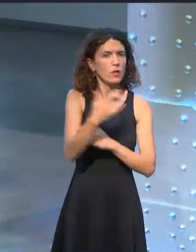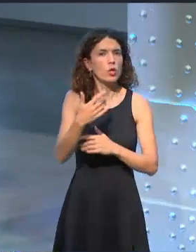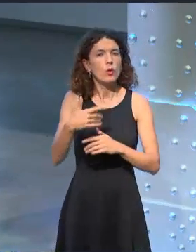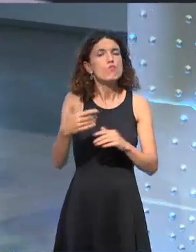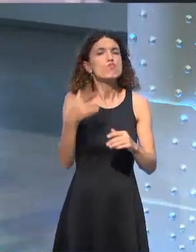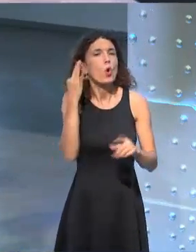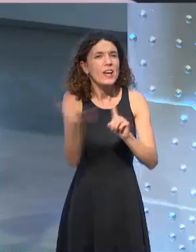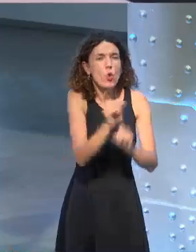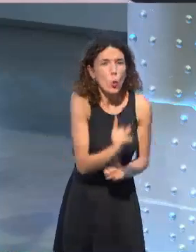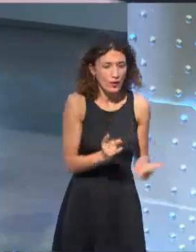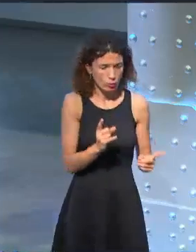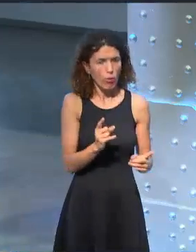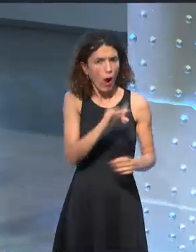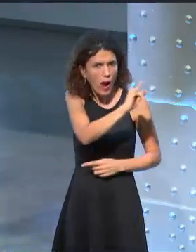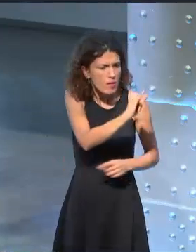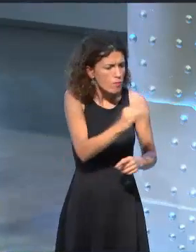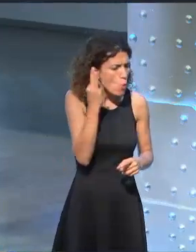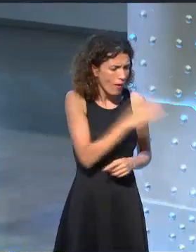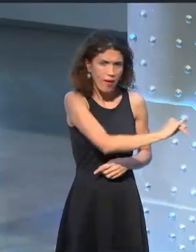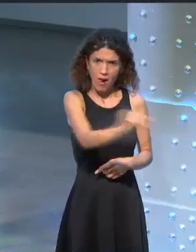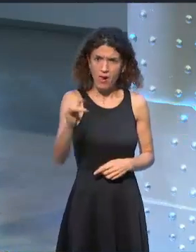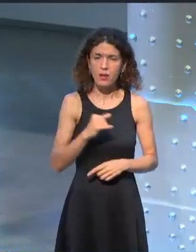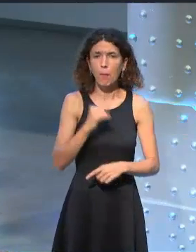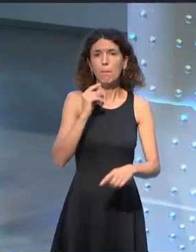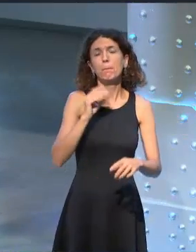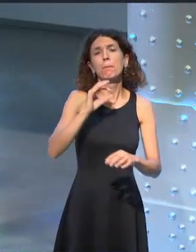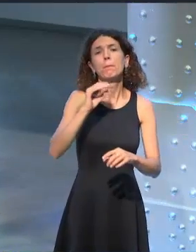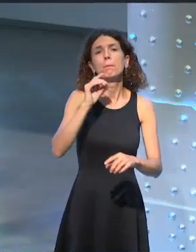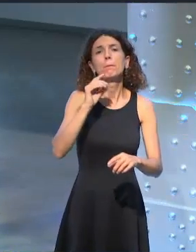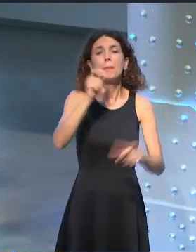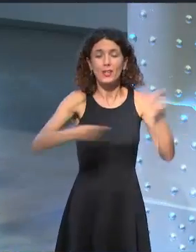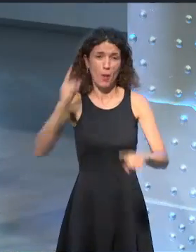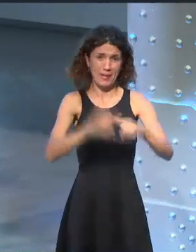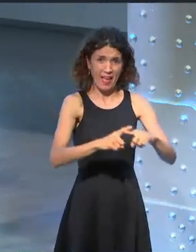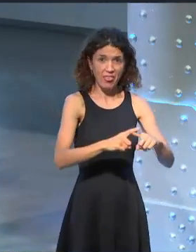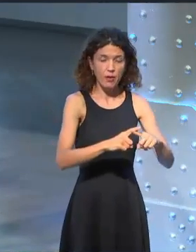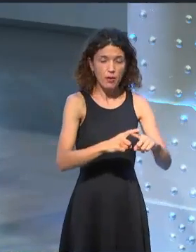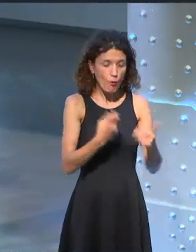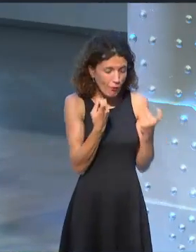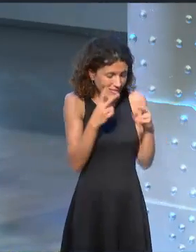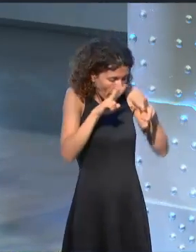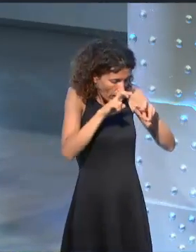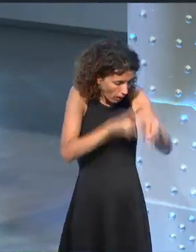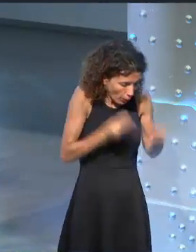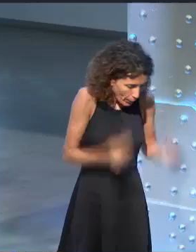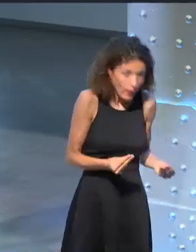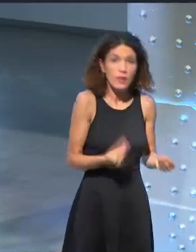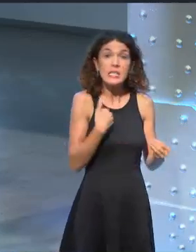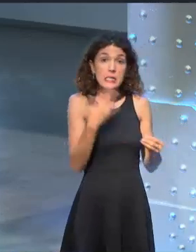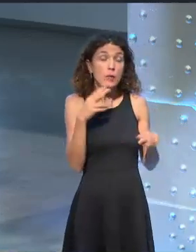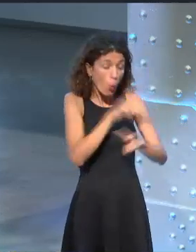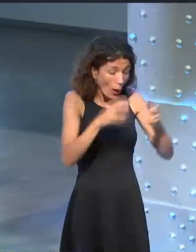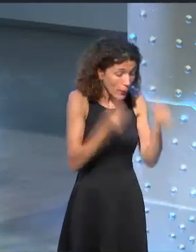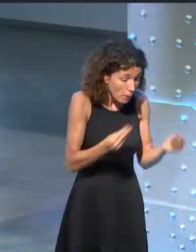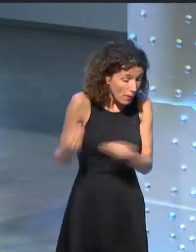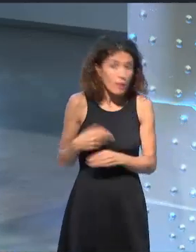encuentro mujeres, no, perdona. Hay muchas, somos la mitad de la población. El problema es que no indagamos. Si no indagamos, no las visibilizamos. Si no